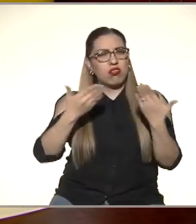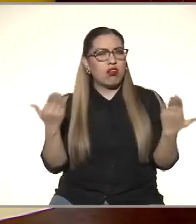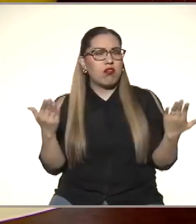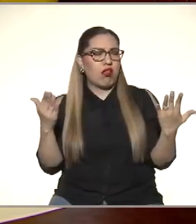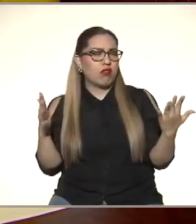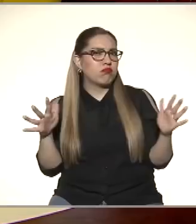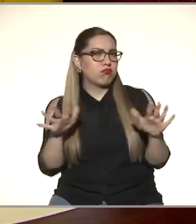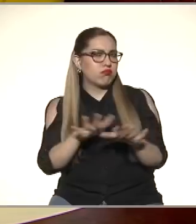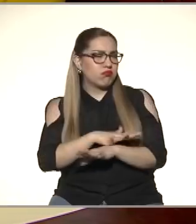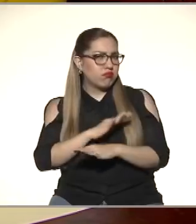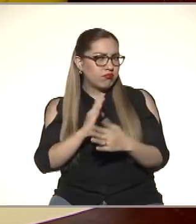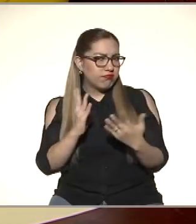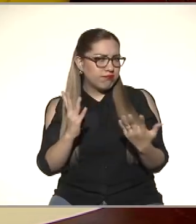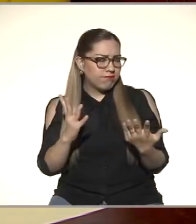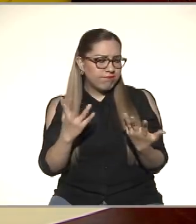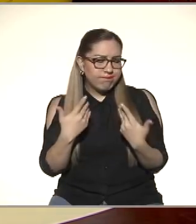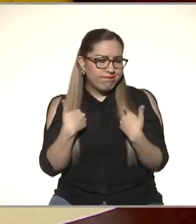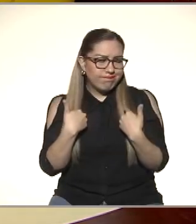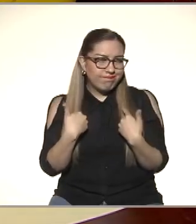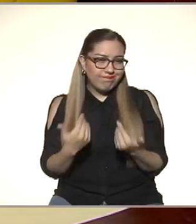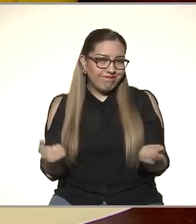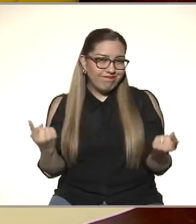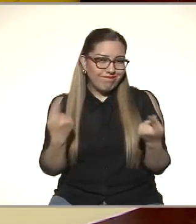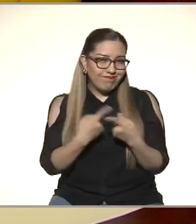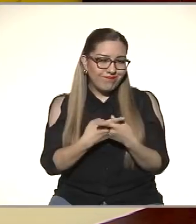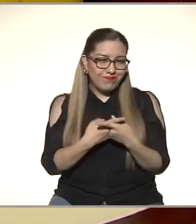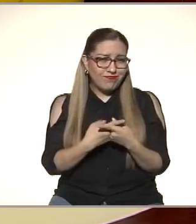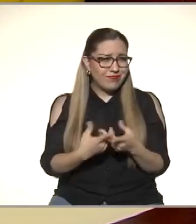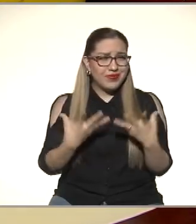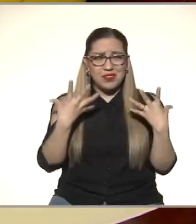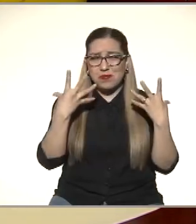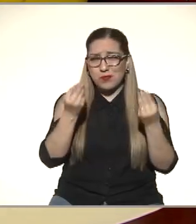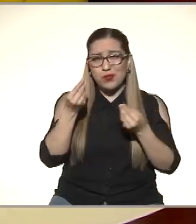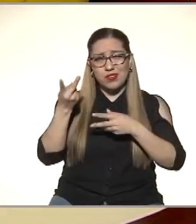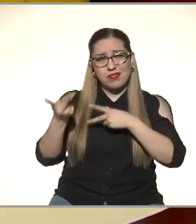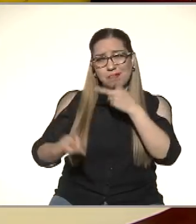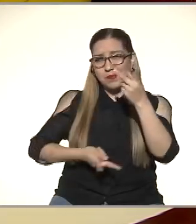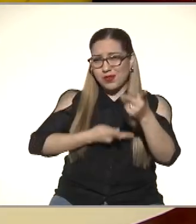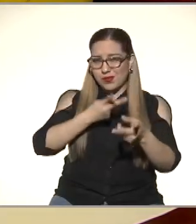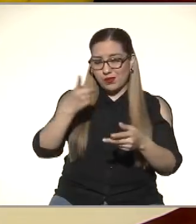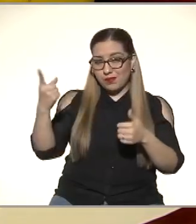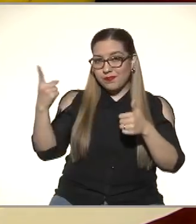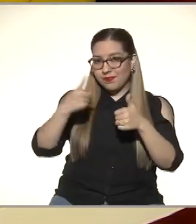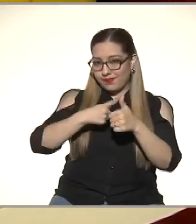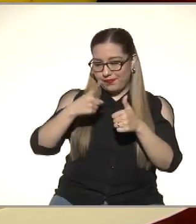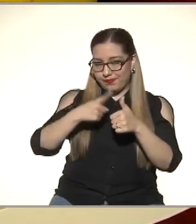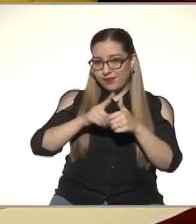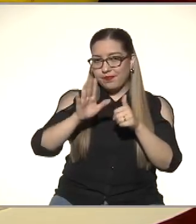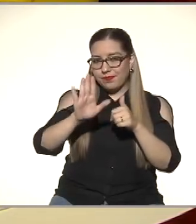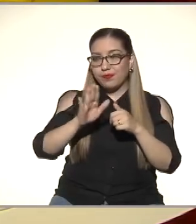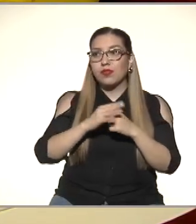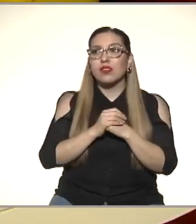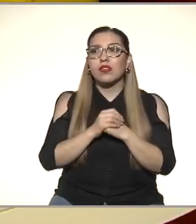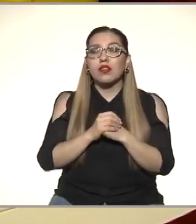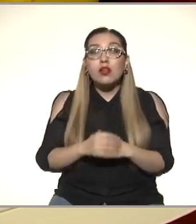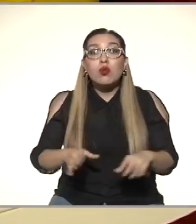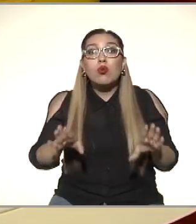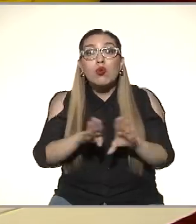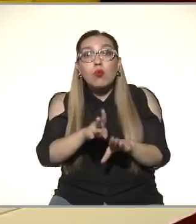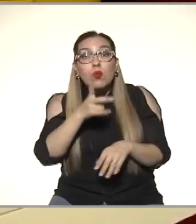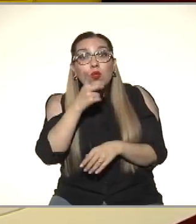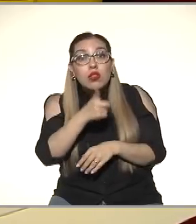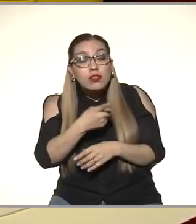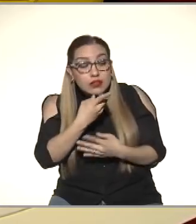decides perdonar. Entonces, son muchas las preguntas, pero por ejemplo, una, ¿cómo se les dice a los